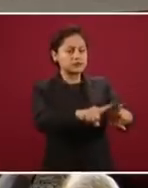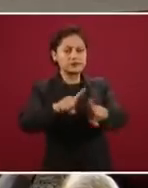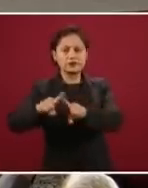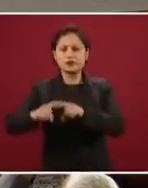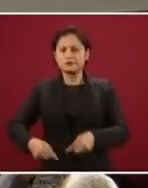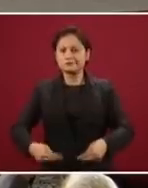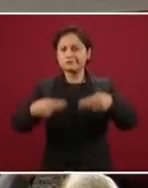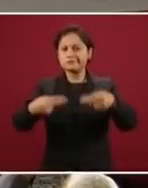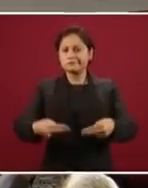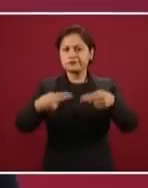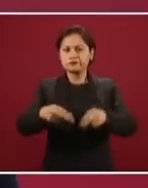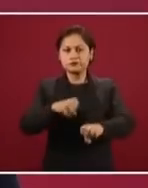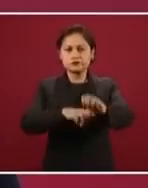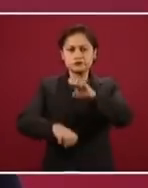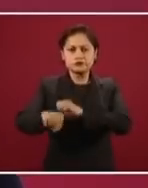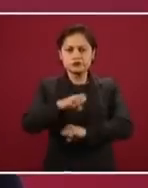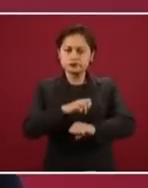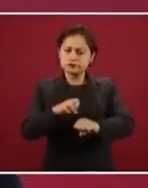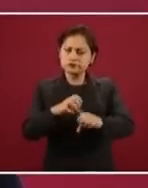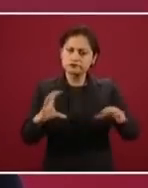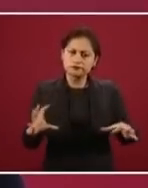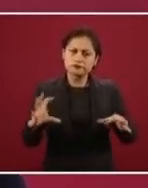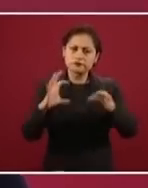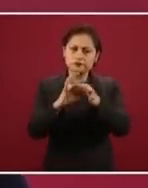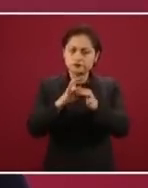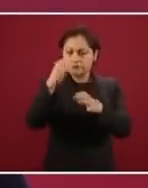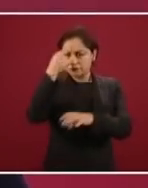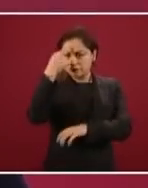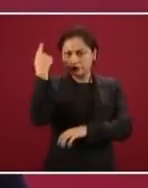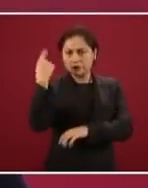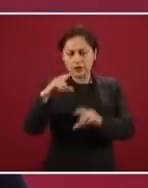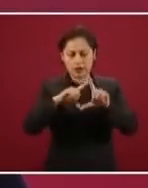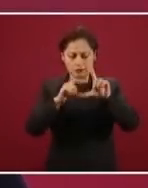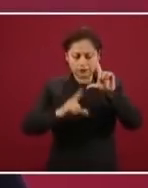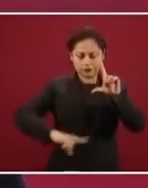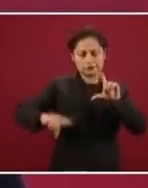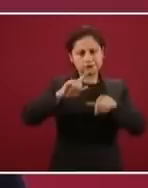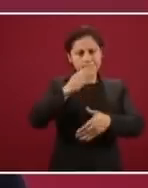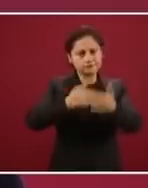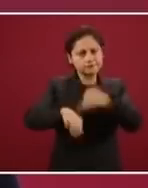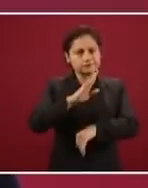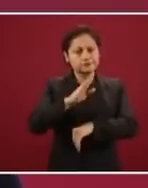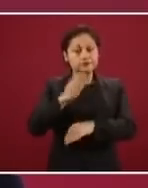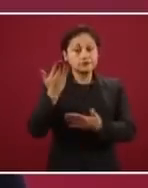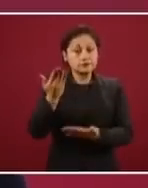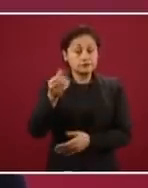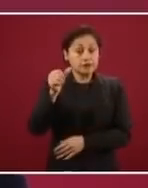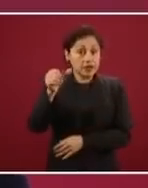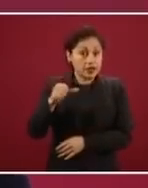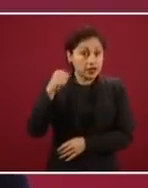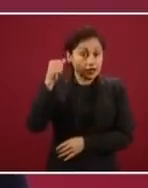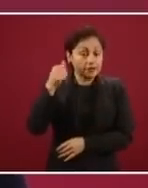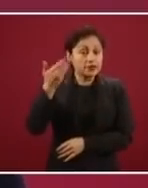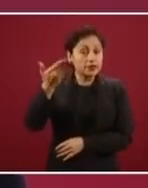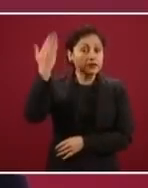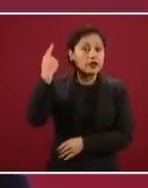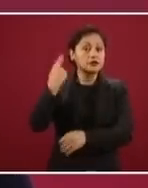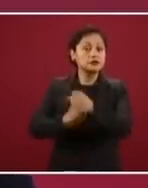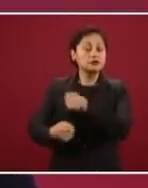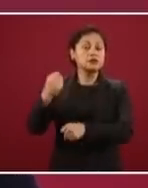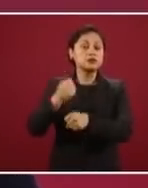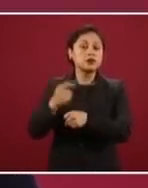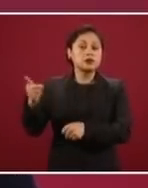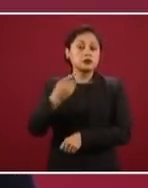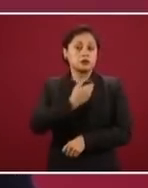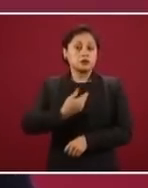al país en abril del año pasado el presidente de la república tuvo una conversación con el director